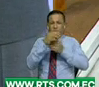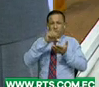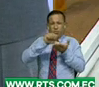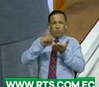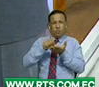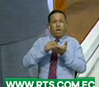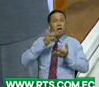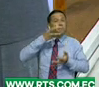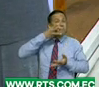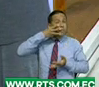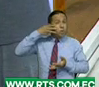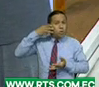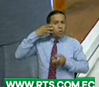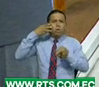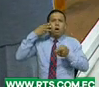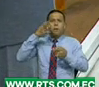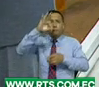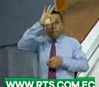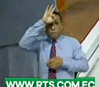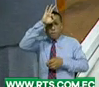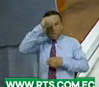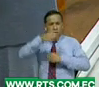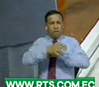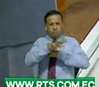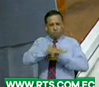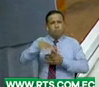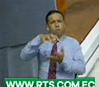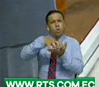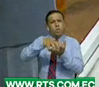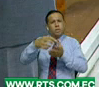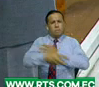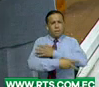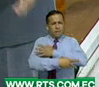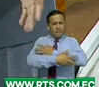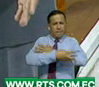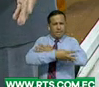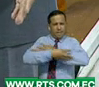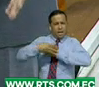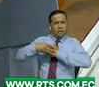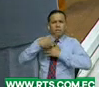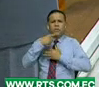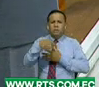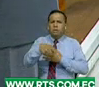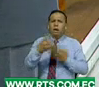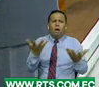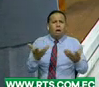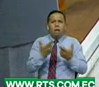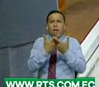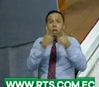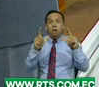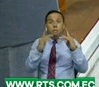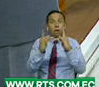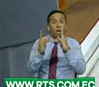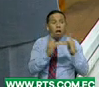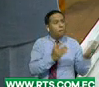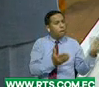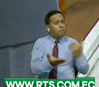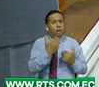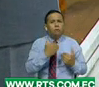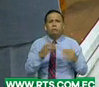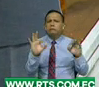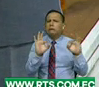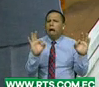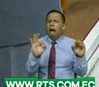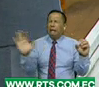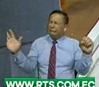atiende casos de jóvenes 9 en pastaza no tiene disponibilidad de camas en cuidados intensivos en el área de hospitalización medio centenar de